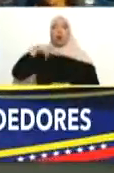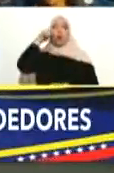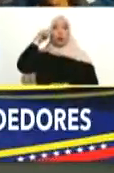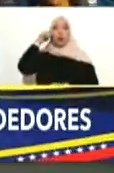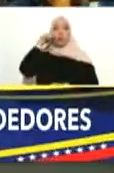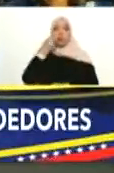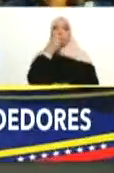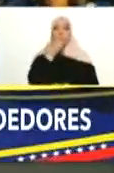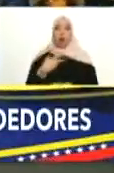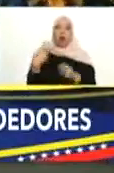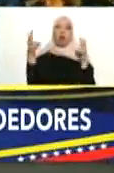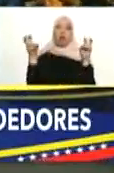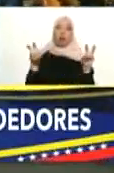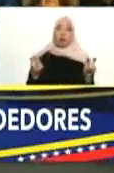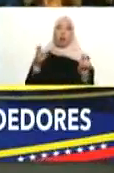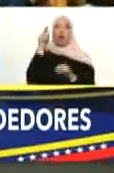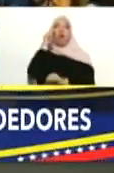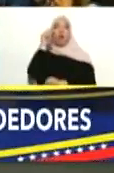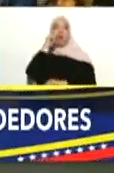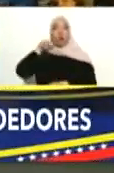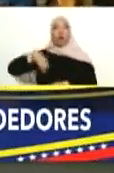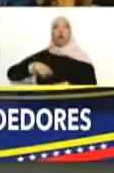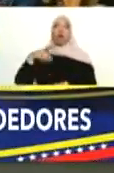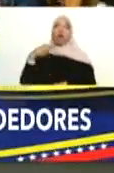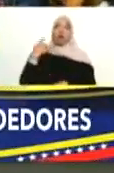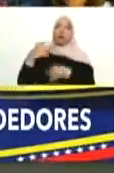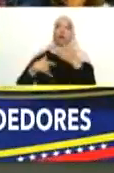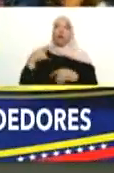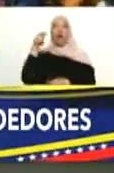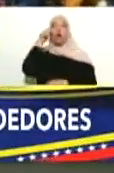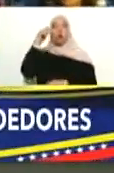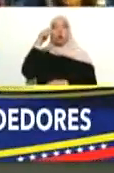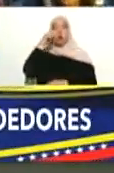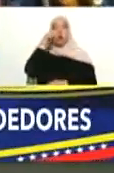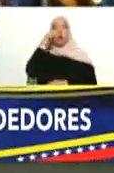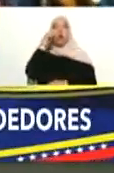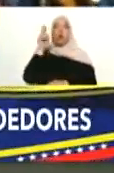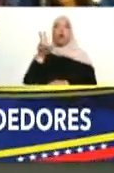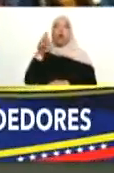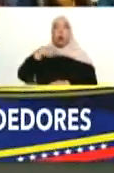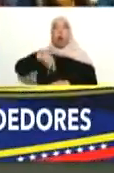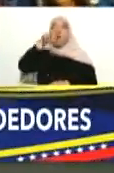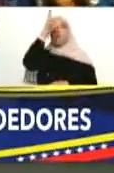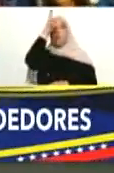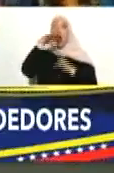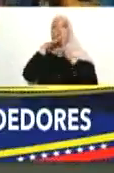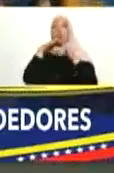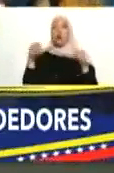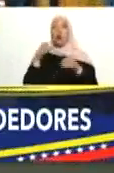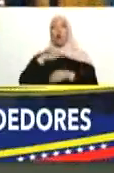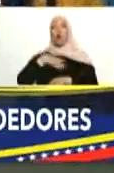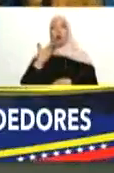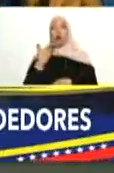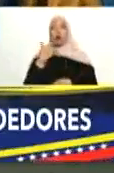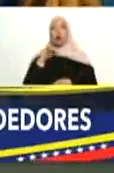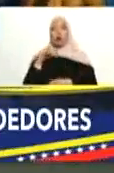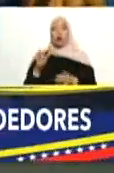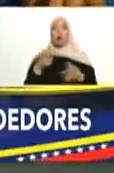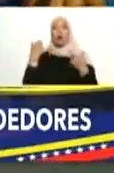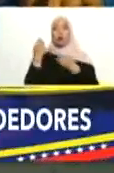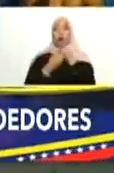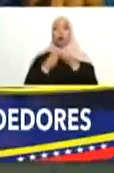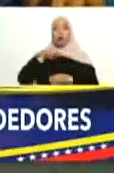con buenas nuevas para Falcón, para la patria, porque el turismo y sobre todo aquí en Falcón lo tiene todo para seguir venciendo